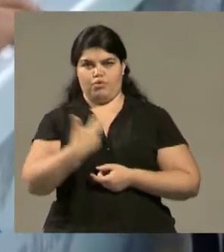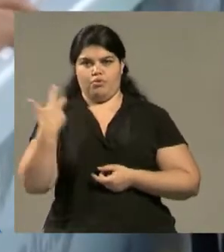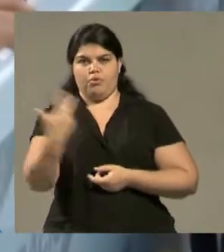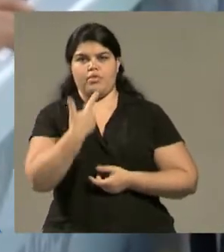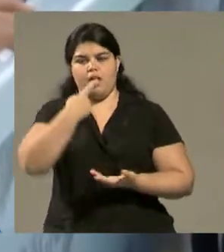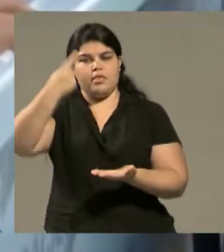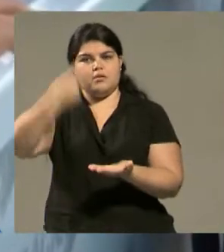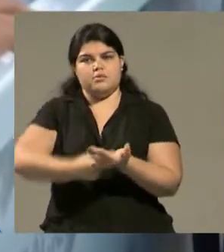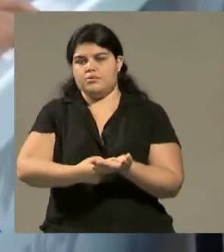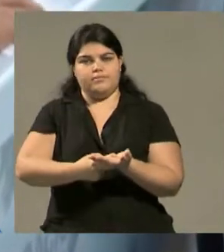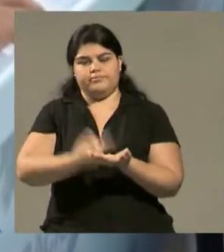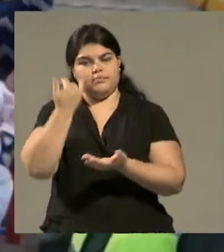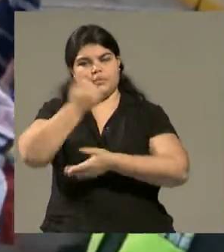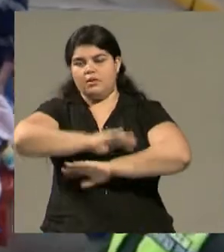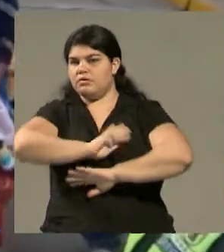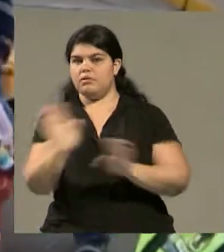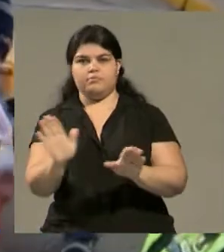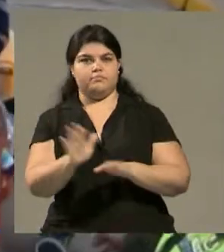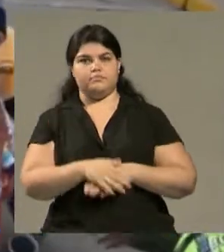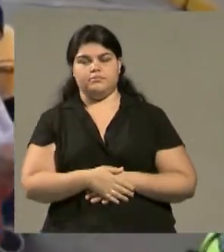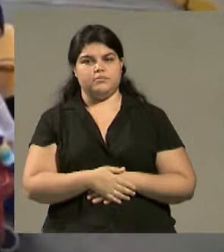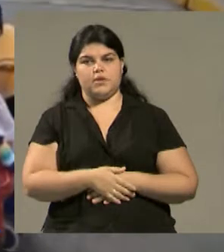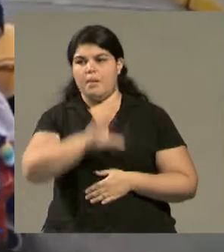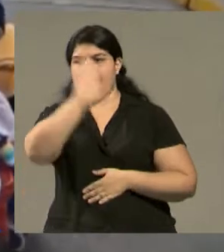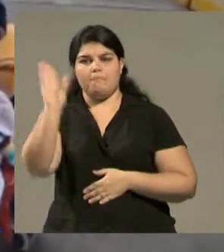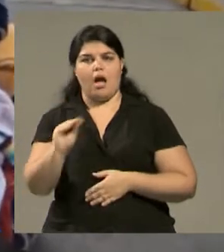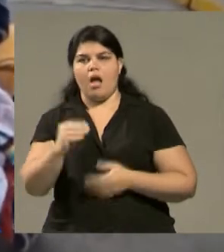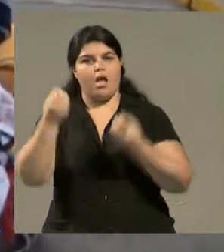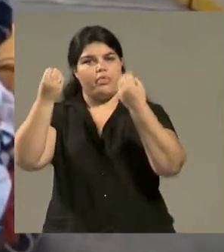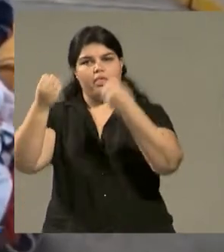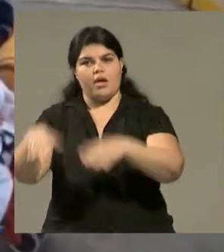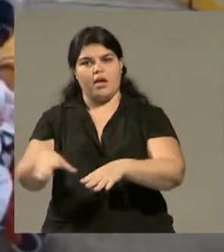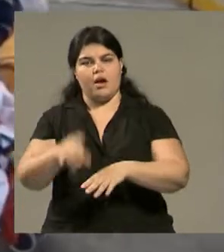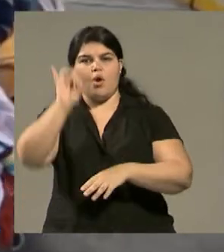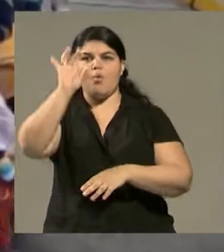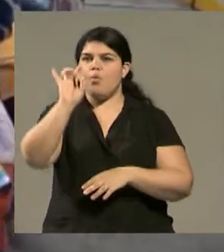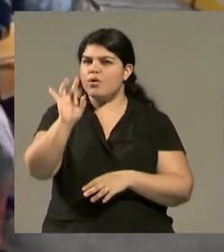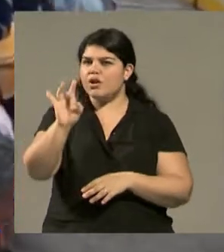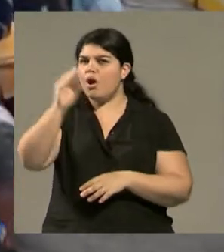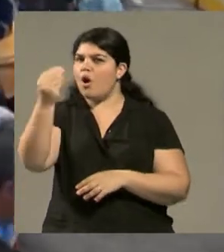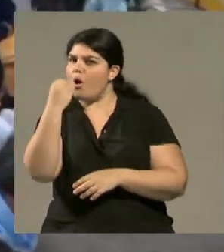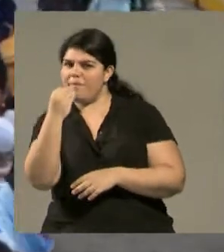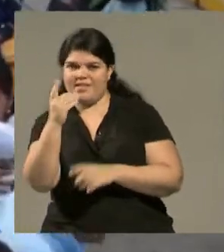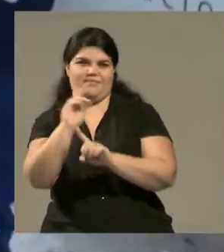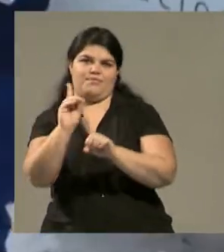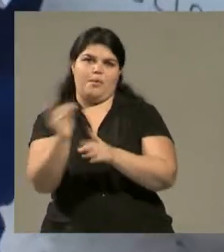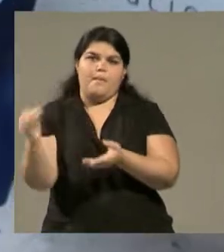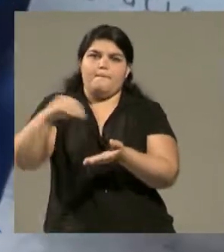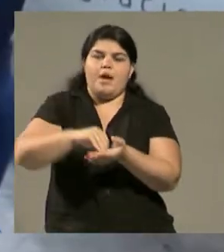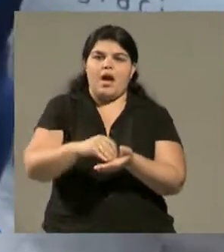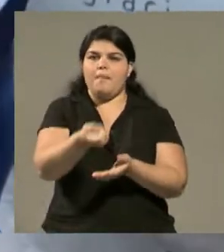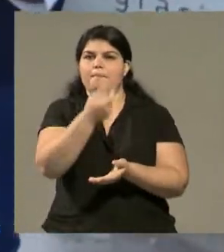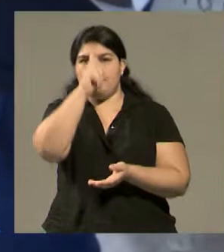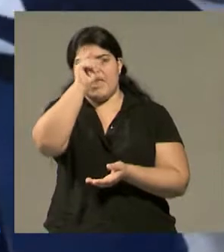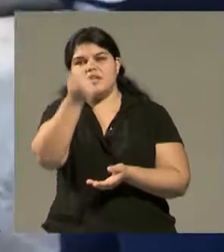de salir del país porque no solamente es el tema de la comida, sino el tema de la medicina. Ujú. Prácticamente lo que son los servicios